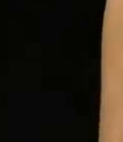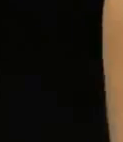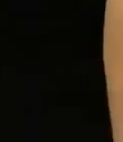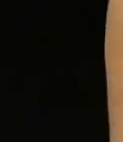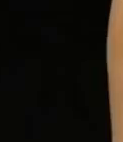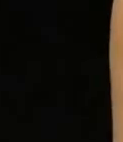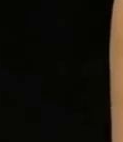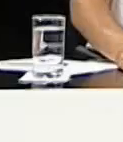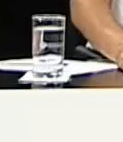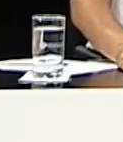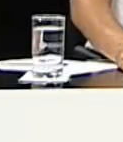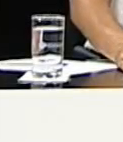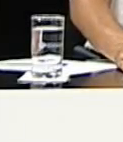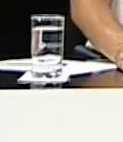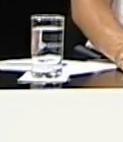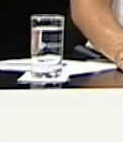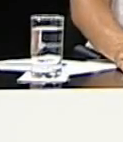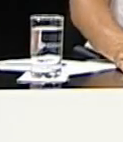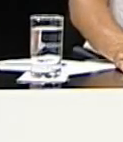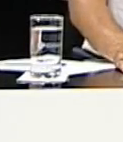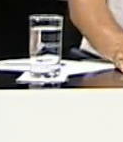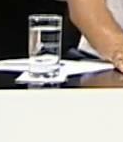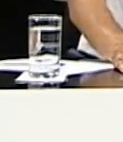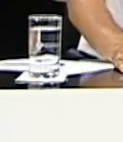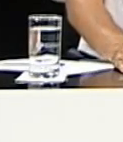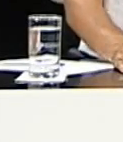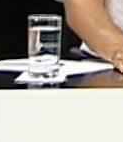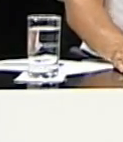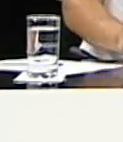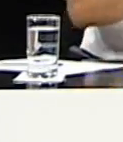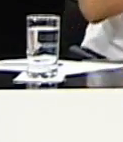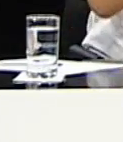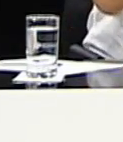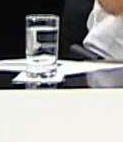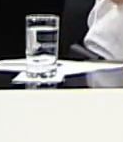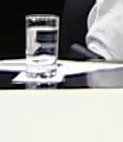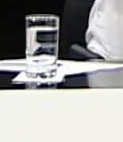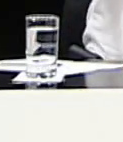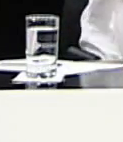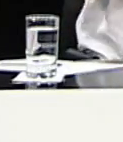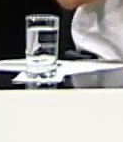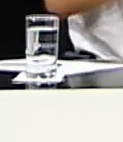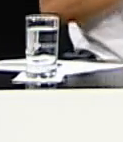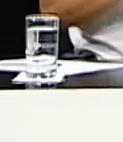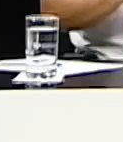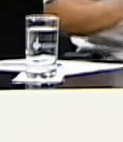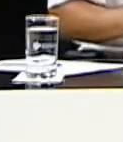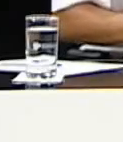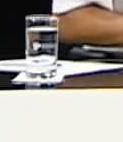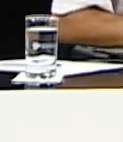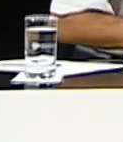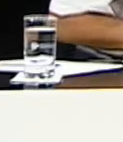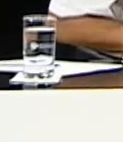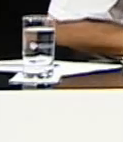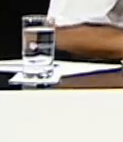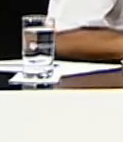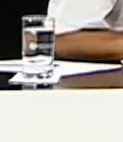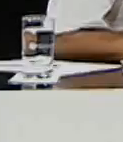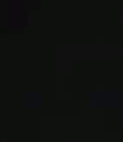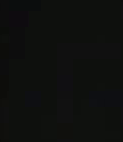historia que no ha funcionado. De una vez aprovechar este tema para picar un poquito en el panel para corregir un error